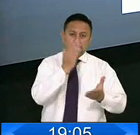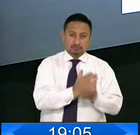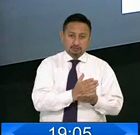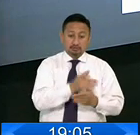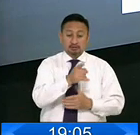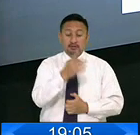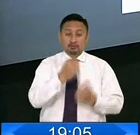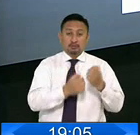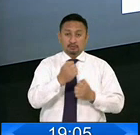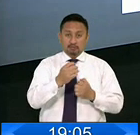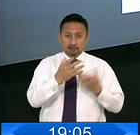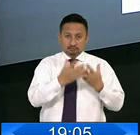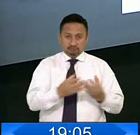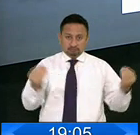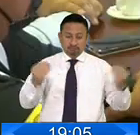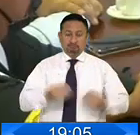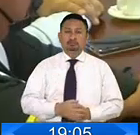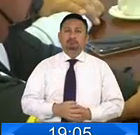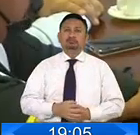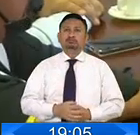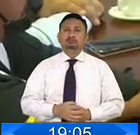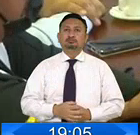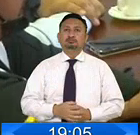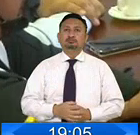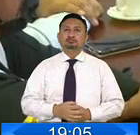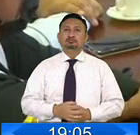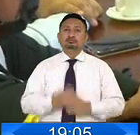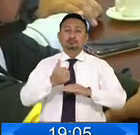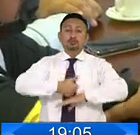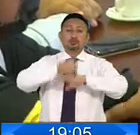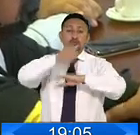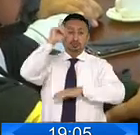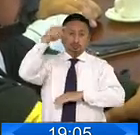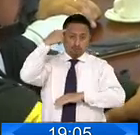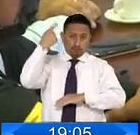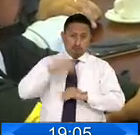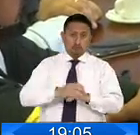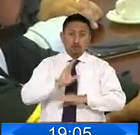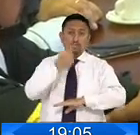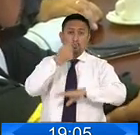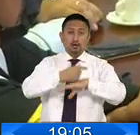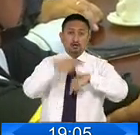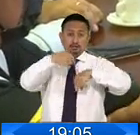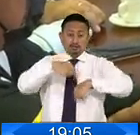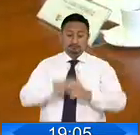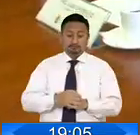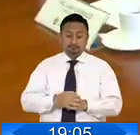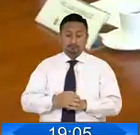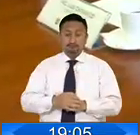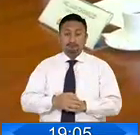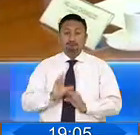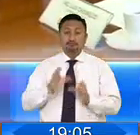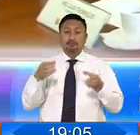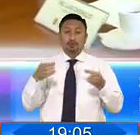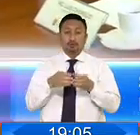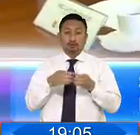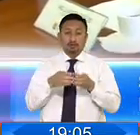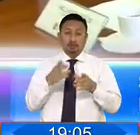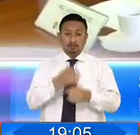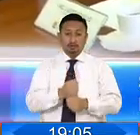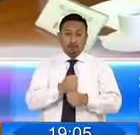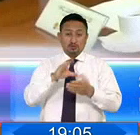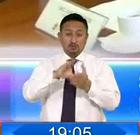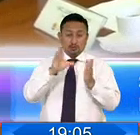la crisis carcelaria. El gobernador del Guayas, Luis Chonillo, preside el Comité de Seguridad Ciudadana Provincial